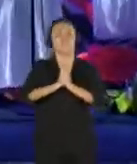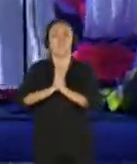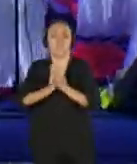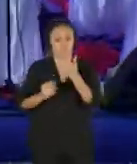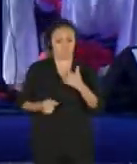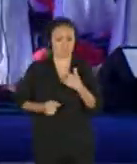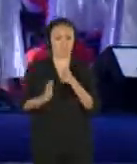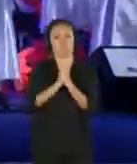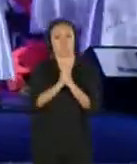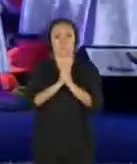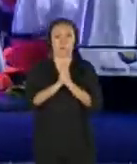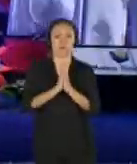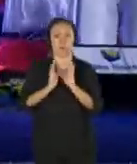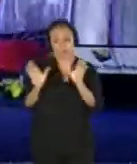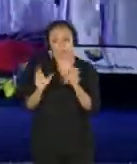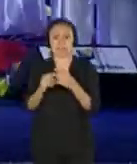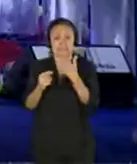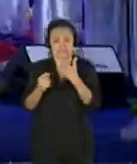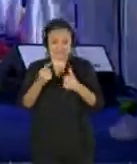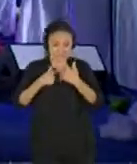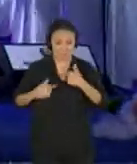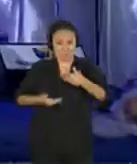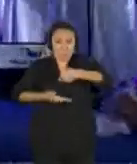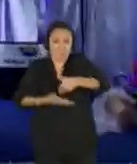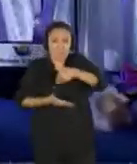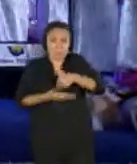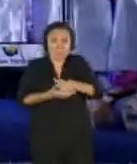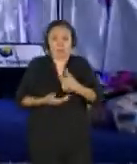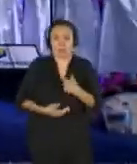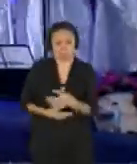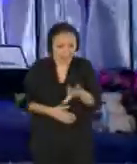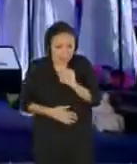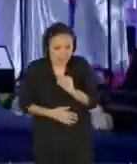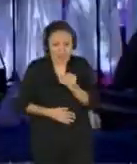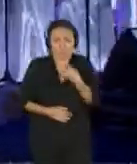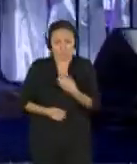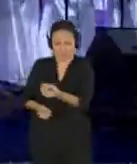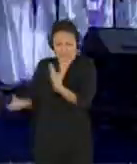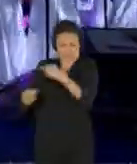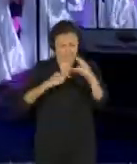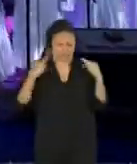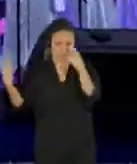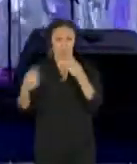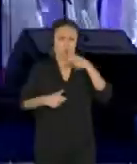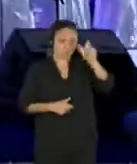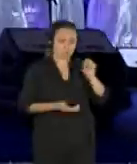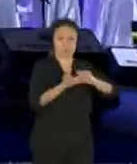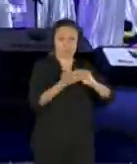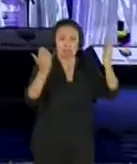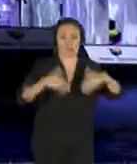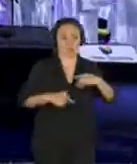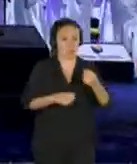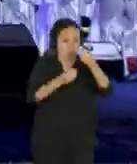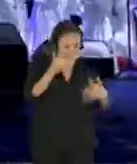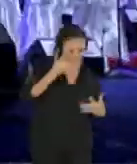me pide, si le hablan todos juntos, no pretenda que yo entienda. A mí me pide que no tengo secretaria, que me coja los